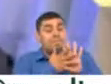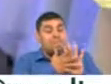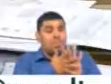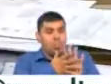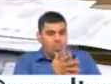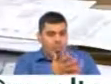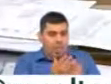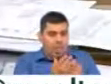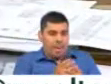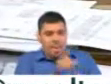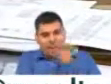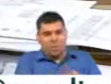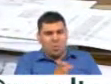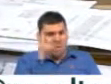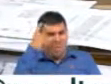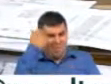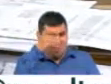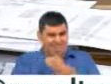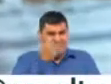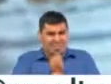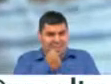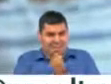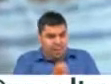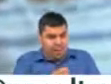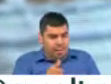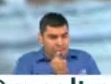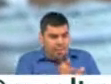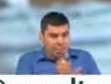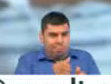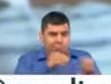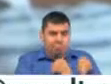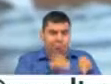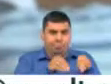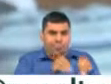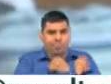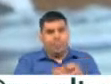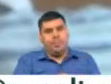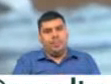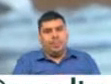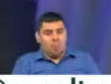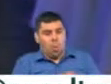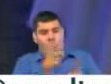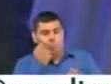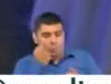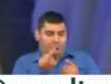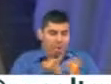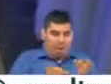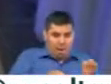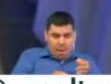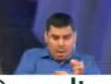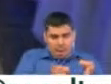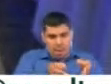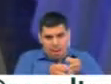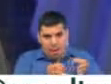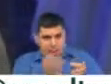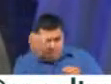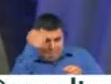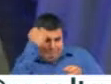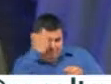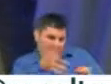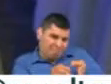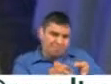funcionarios públicos con el fin de evitar irregularidades. Nos encargaremos también de hacer esa pedagogía para que los